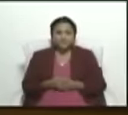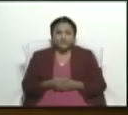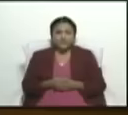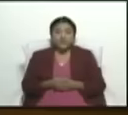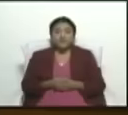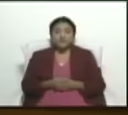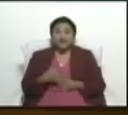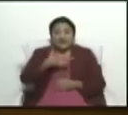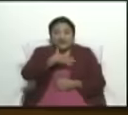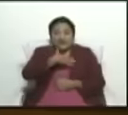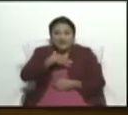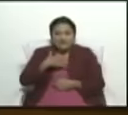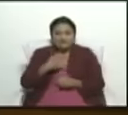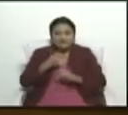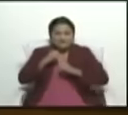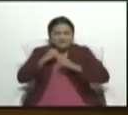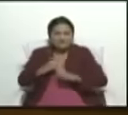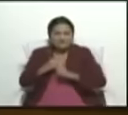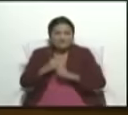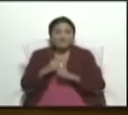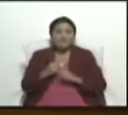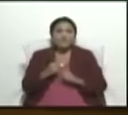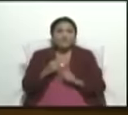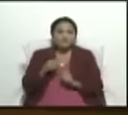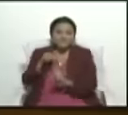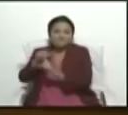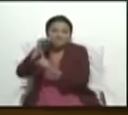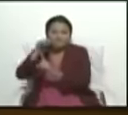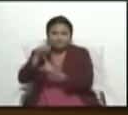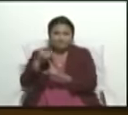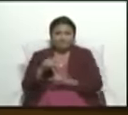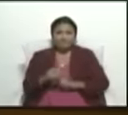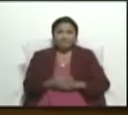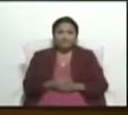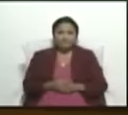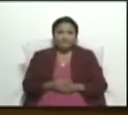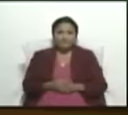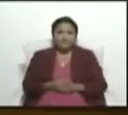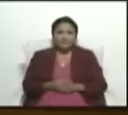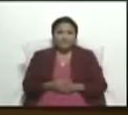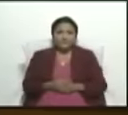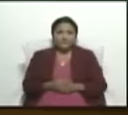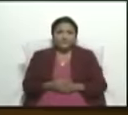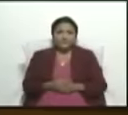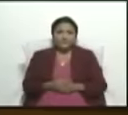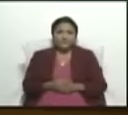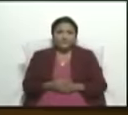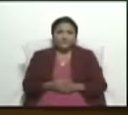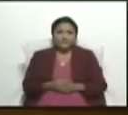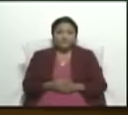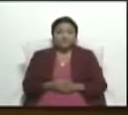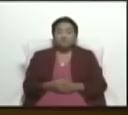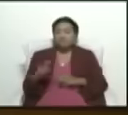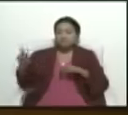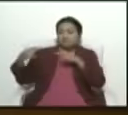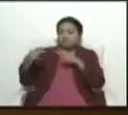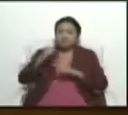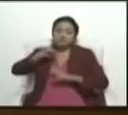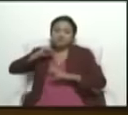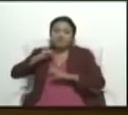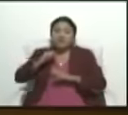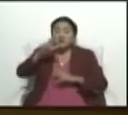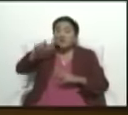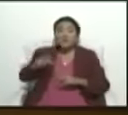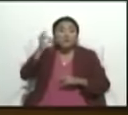frase, motivos fútiles e innobles, hay gente que llega a matar a otro porque simplemente lo miró mal. Ella revela